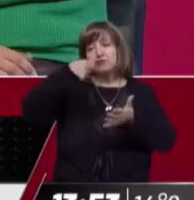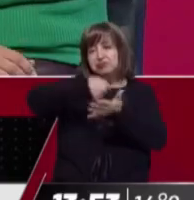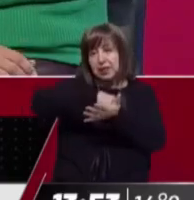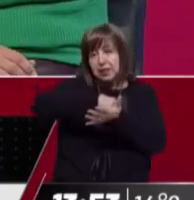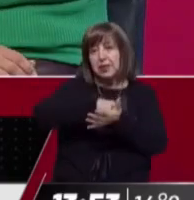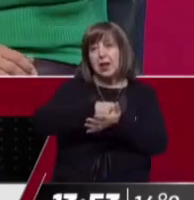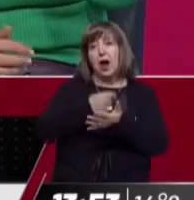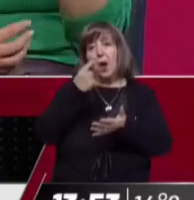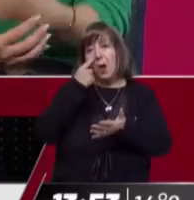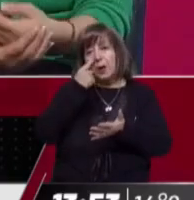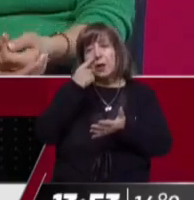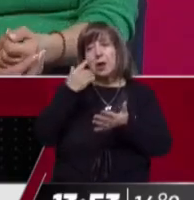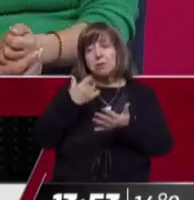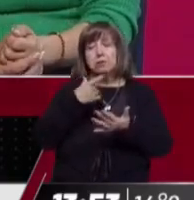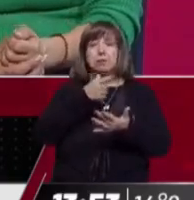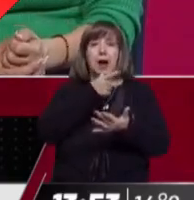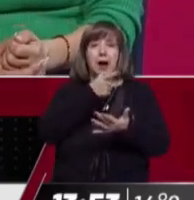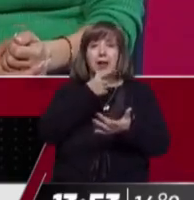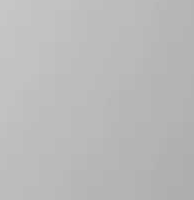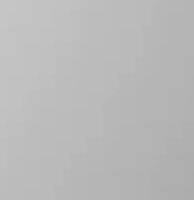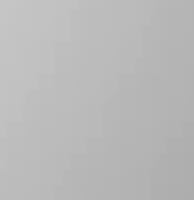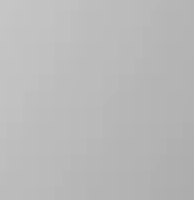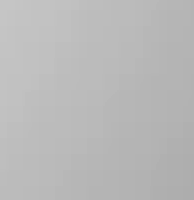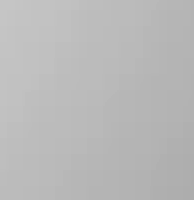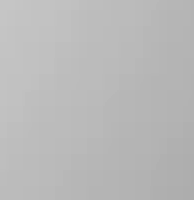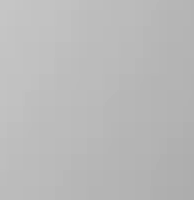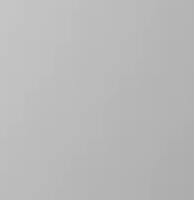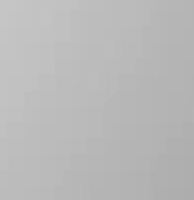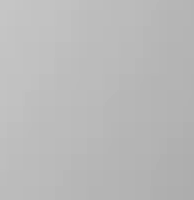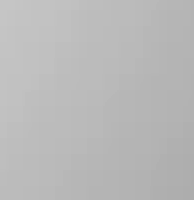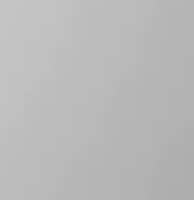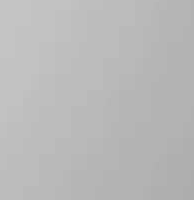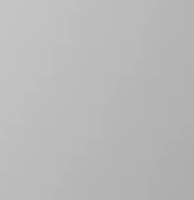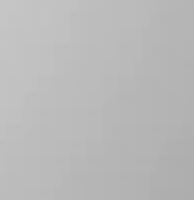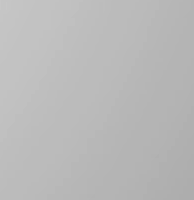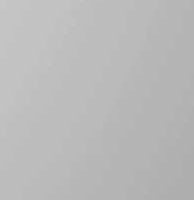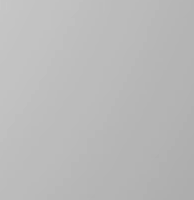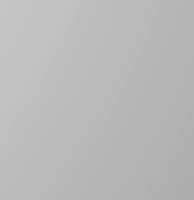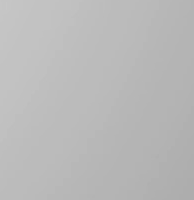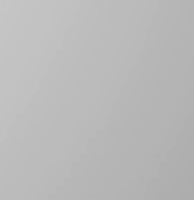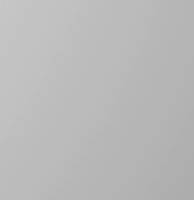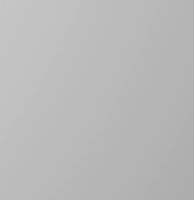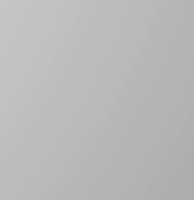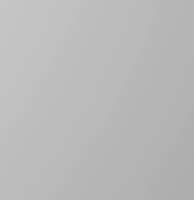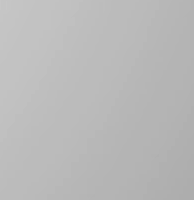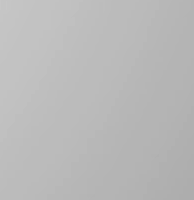la mejor manera, es lo que nos manifestaba Miguel Ángel Pierri, que estaba en un canal de televisión Muy bien. porteño. Los